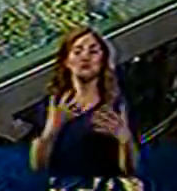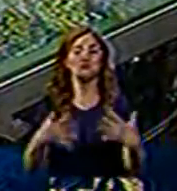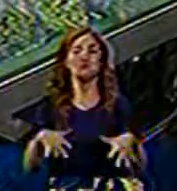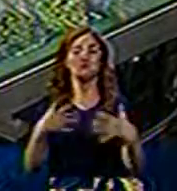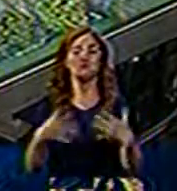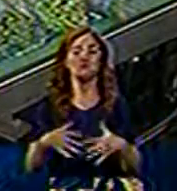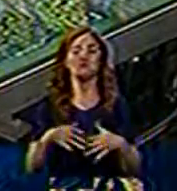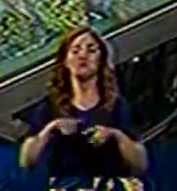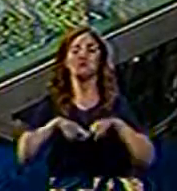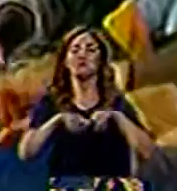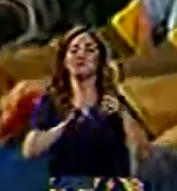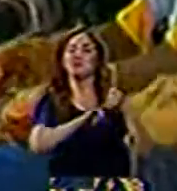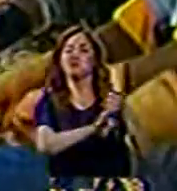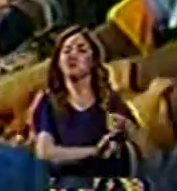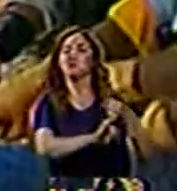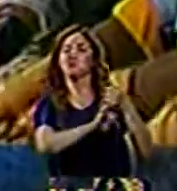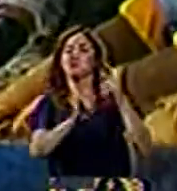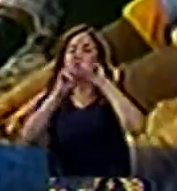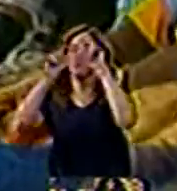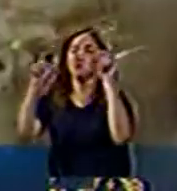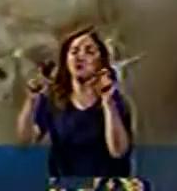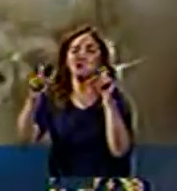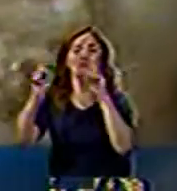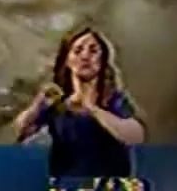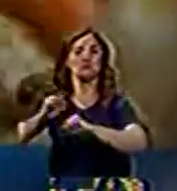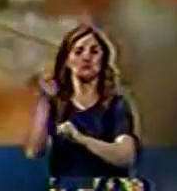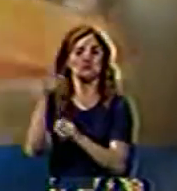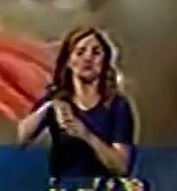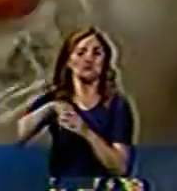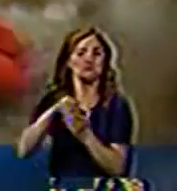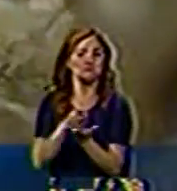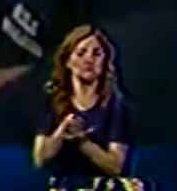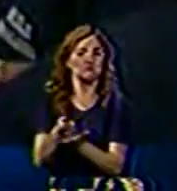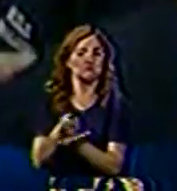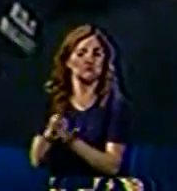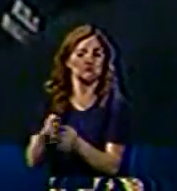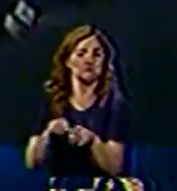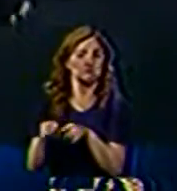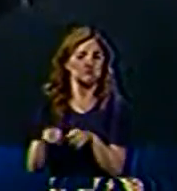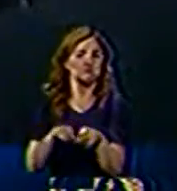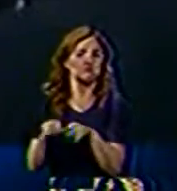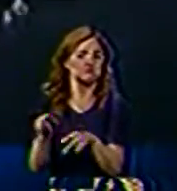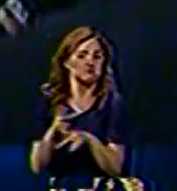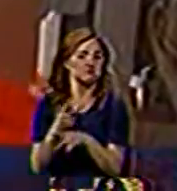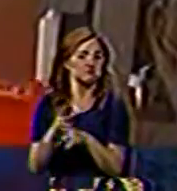a la sostenibilidad de las empresas y ello se logra dotando de competitividad al